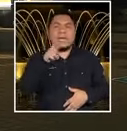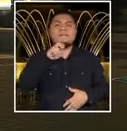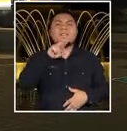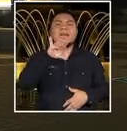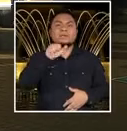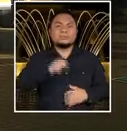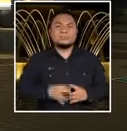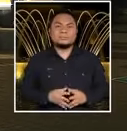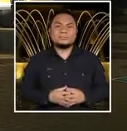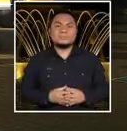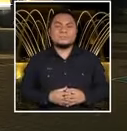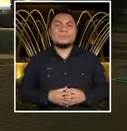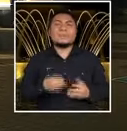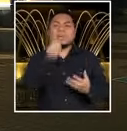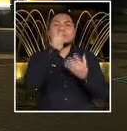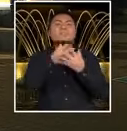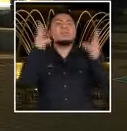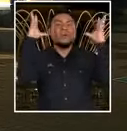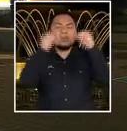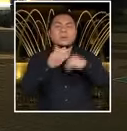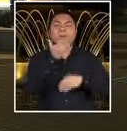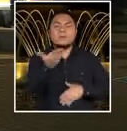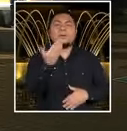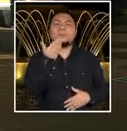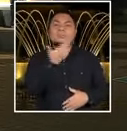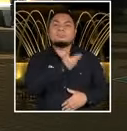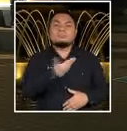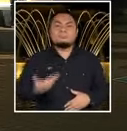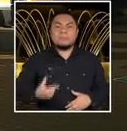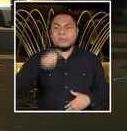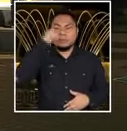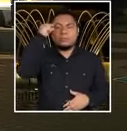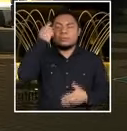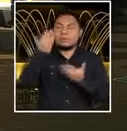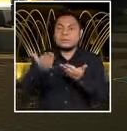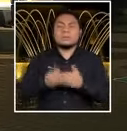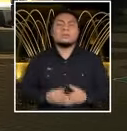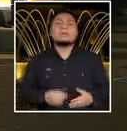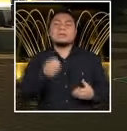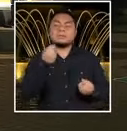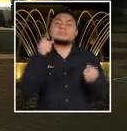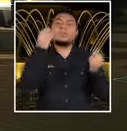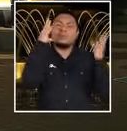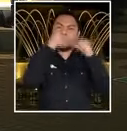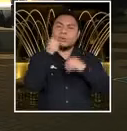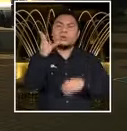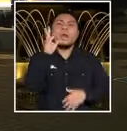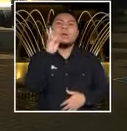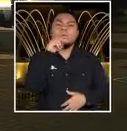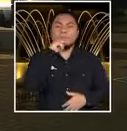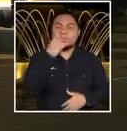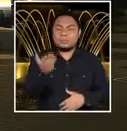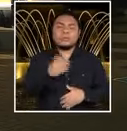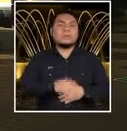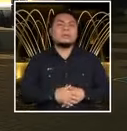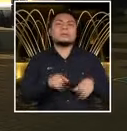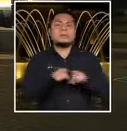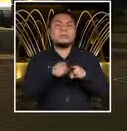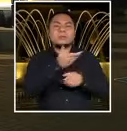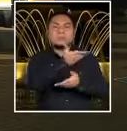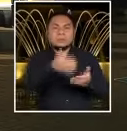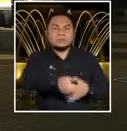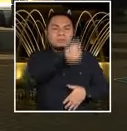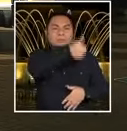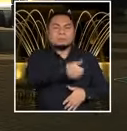Barrios. Muy buenas noches, señor presidente de la República, señora primera dama, señor y estimado